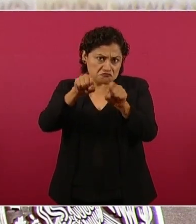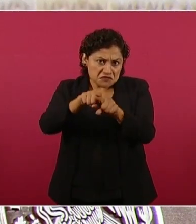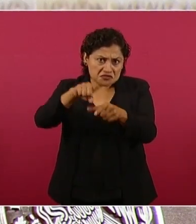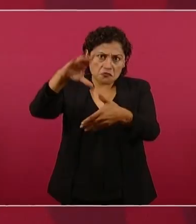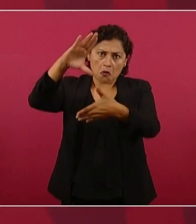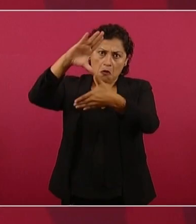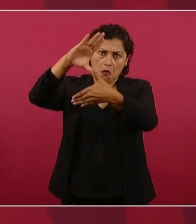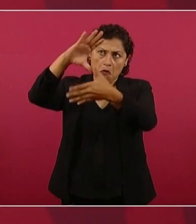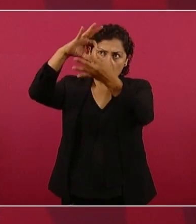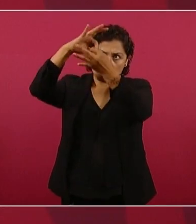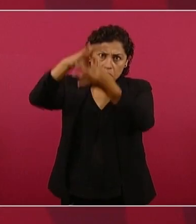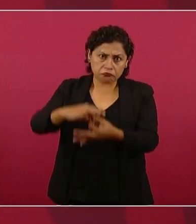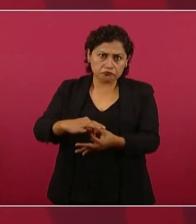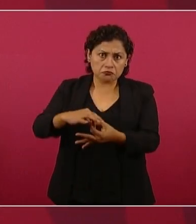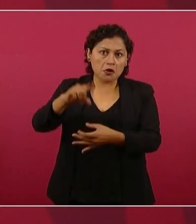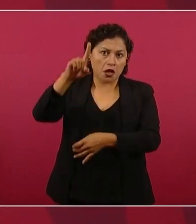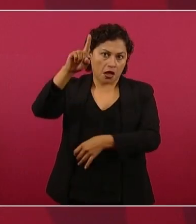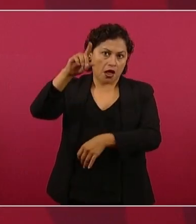Unidos,